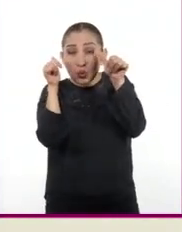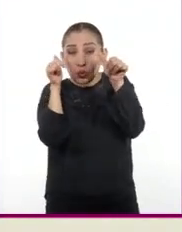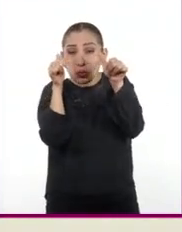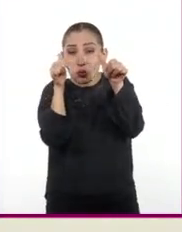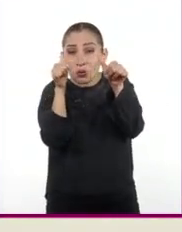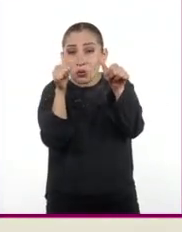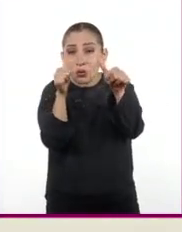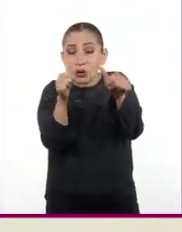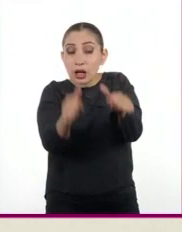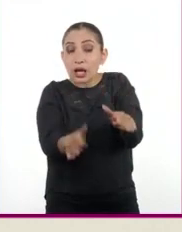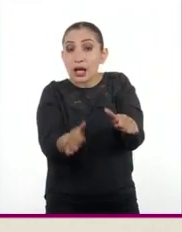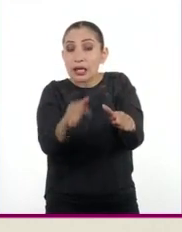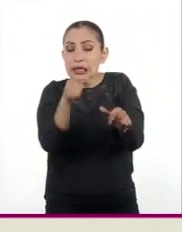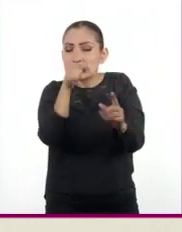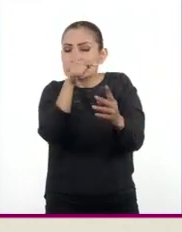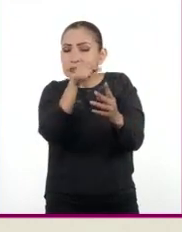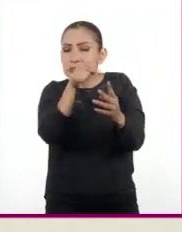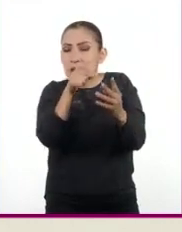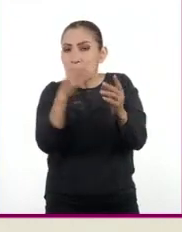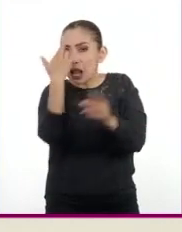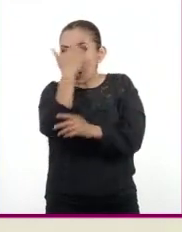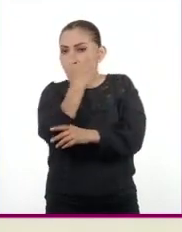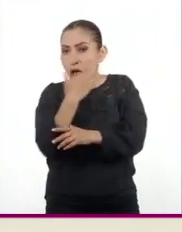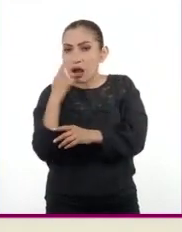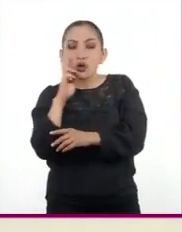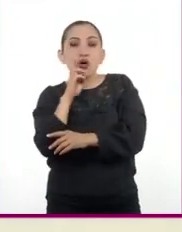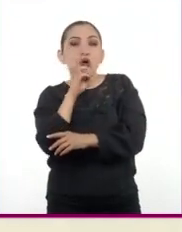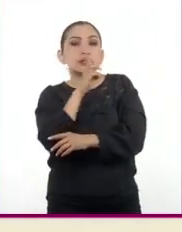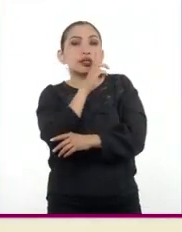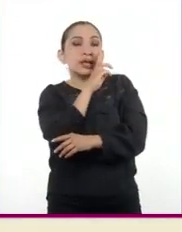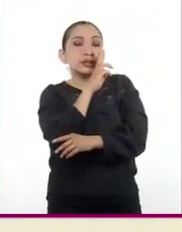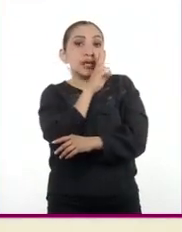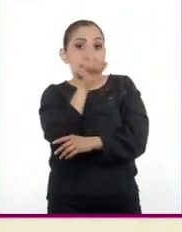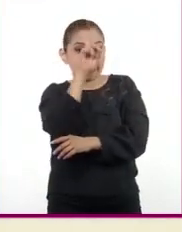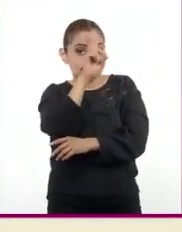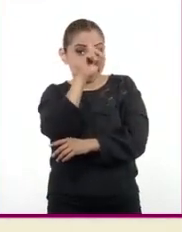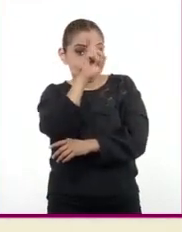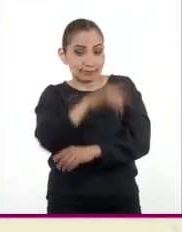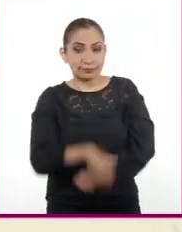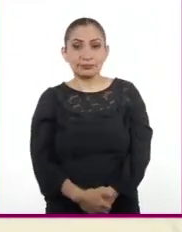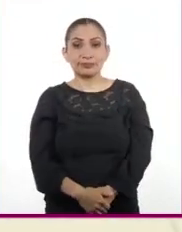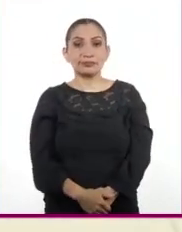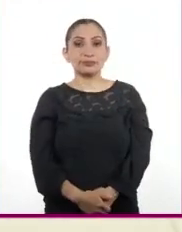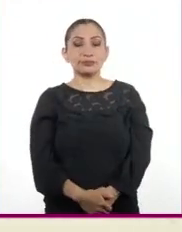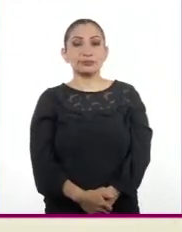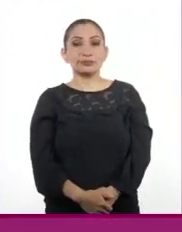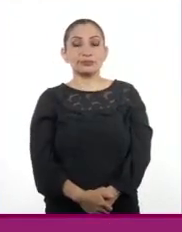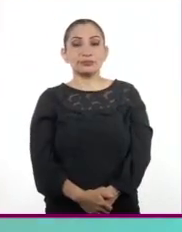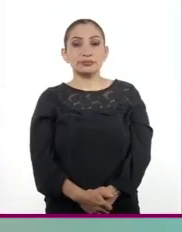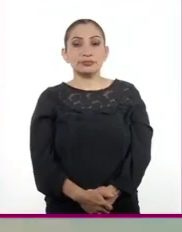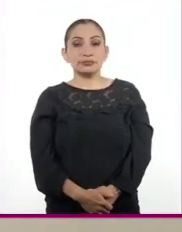atención a las claves para revisar las noticias que se sugieren.